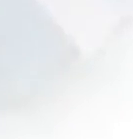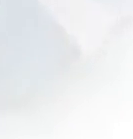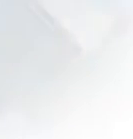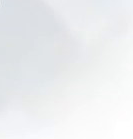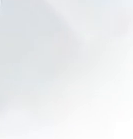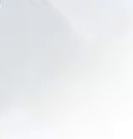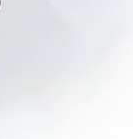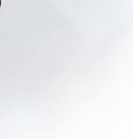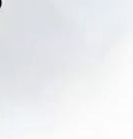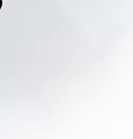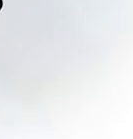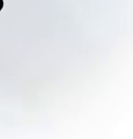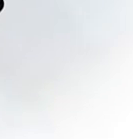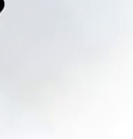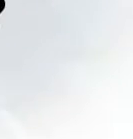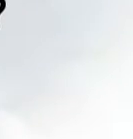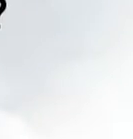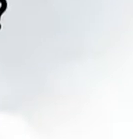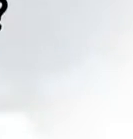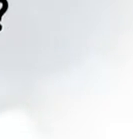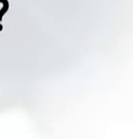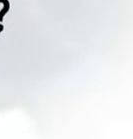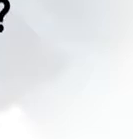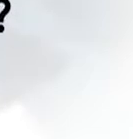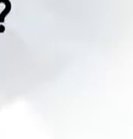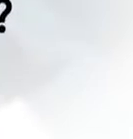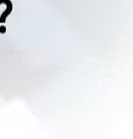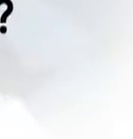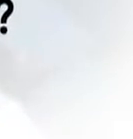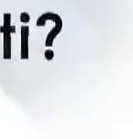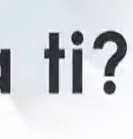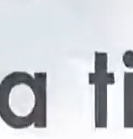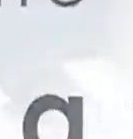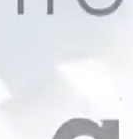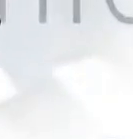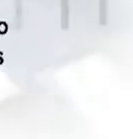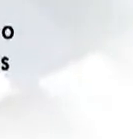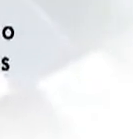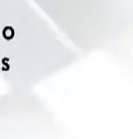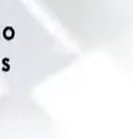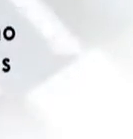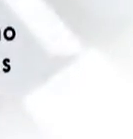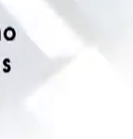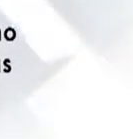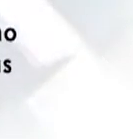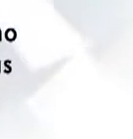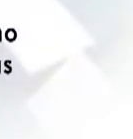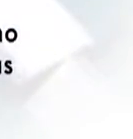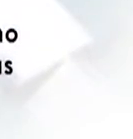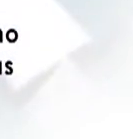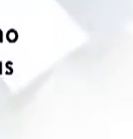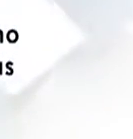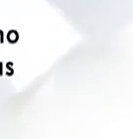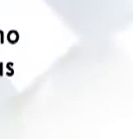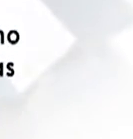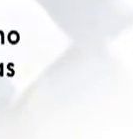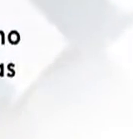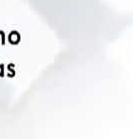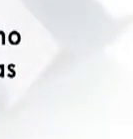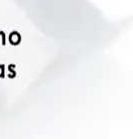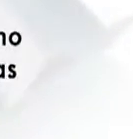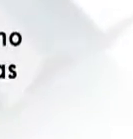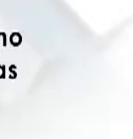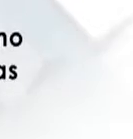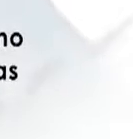con personas que viven y piensan totalmente diferente a ti? Inscríbete al curso en línea Mi Encuentro con la